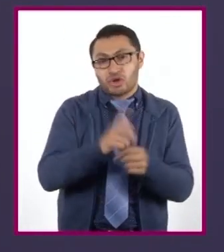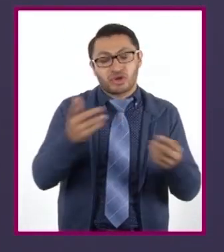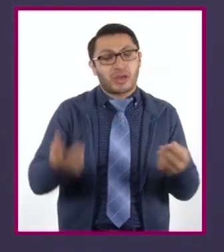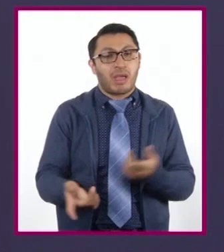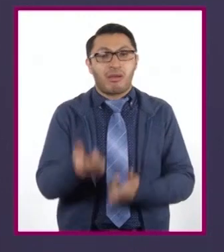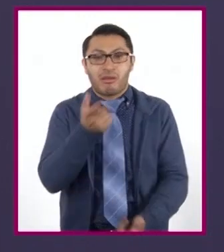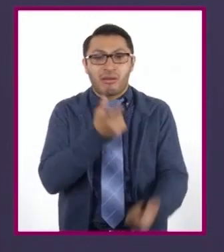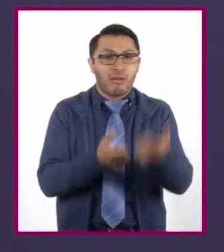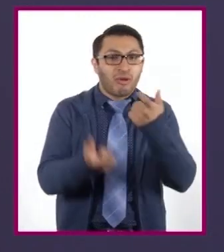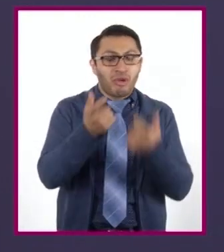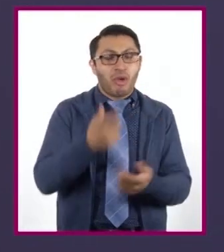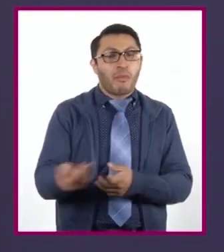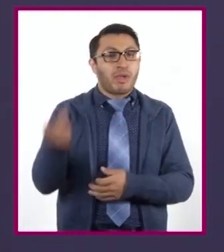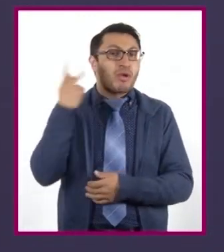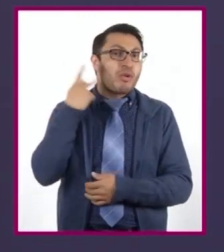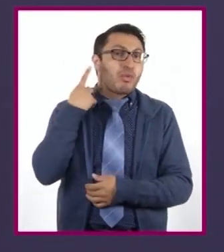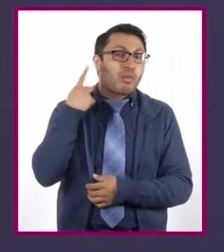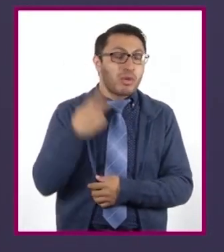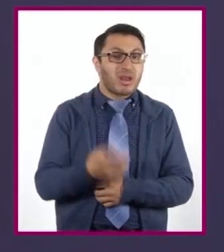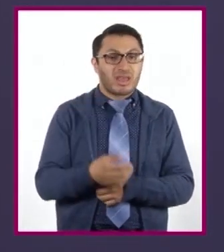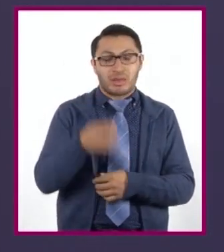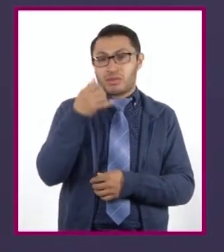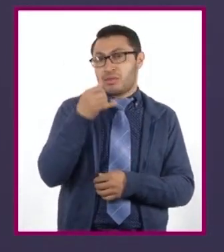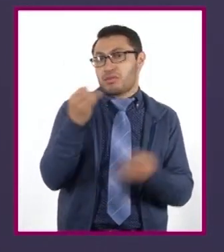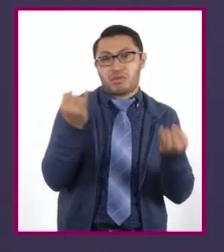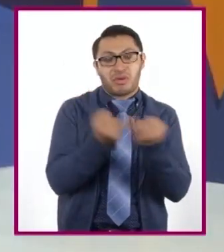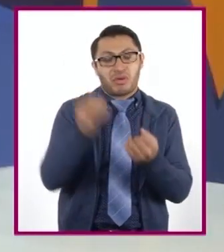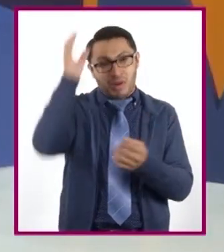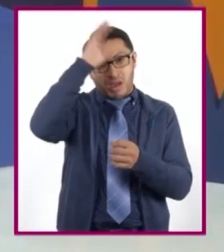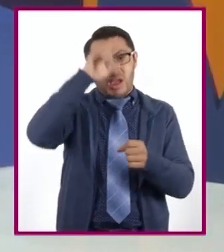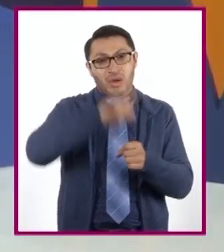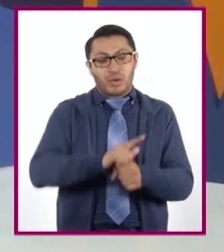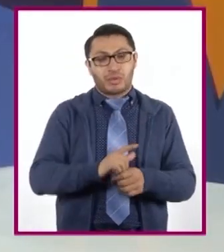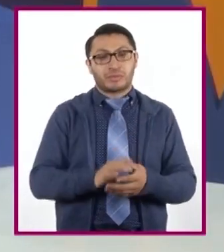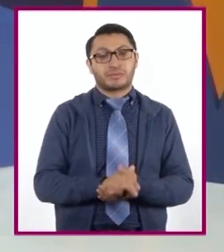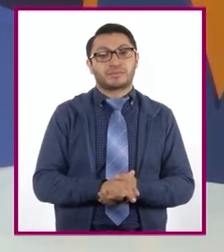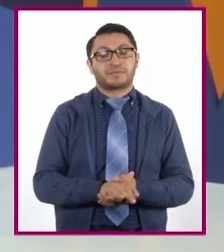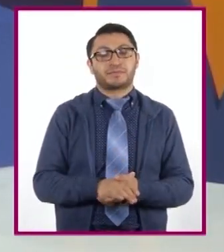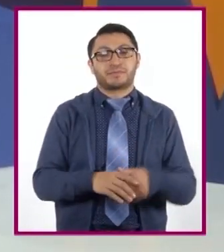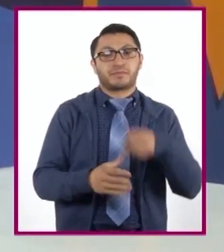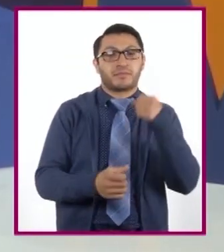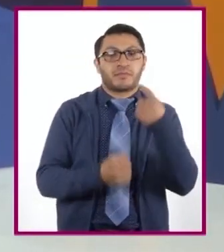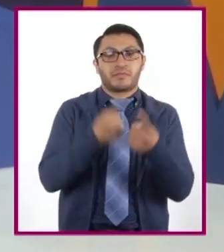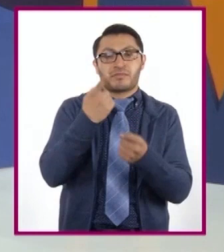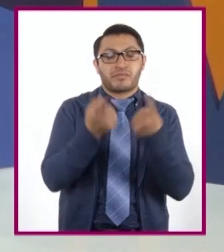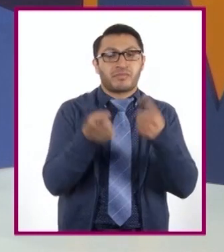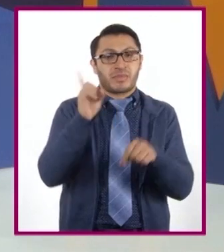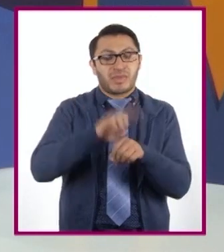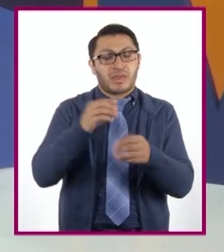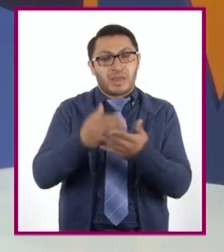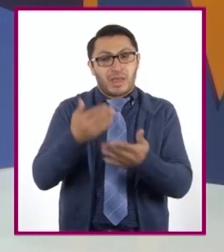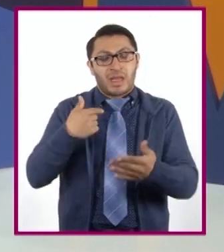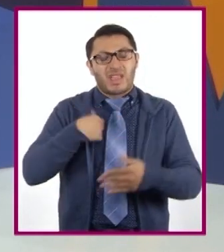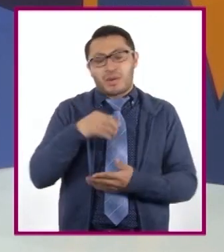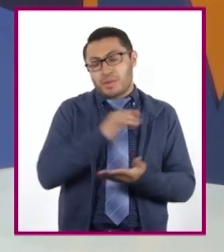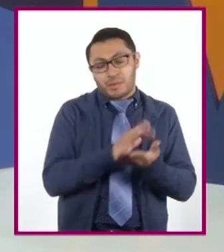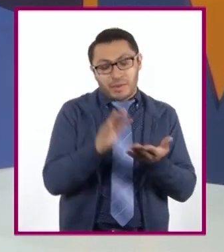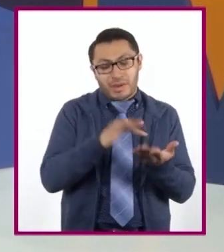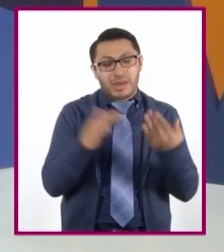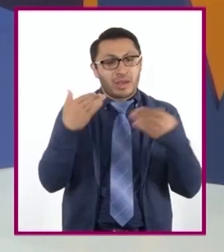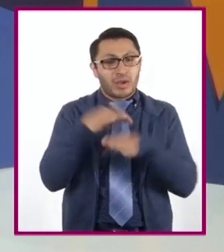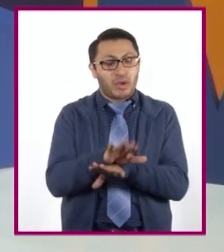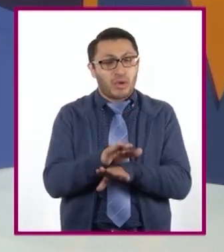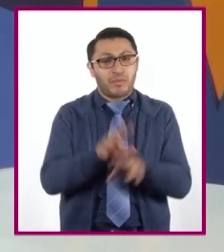lo económico, lo político y hasta lo cultural. Hace unos días leí un artículo sobre el papel de